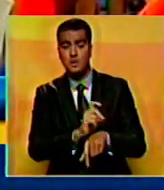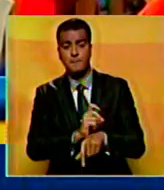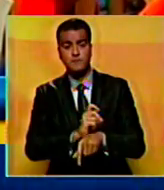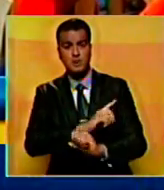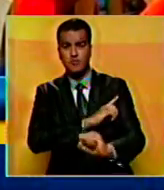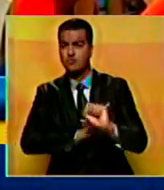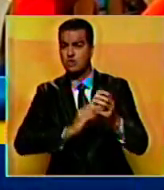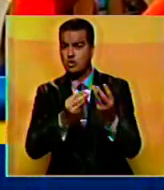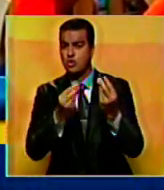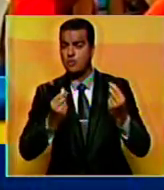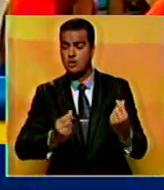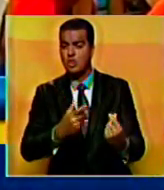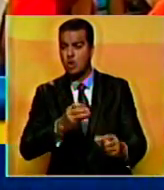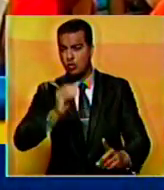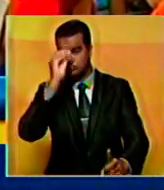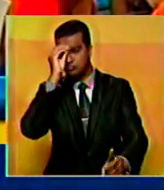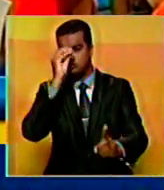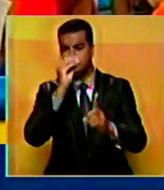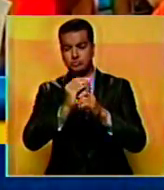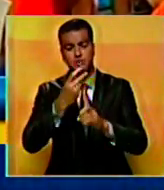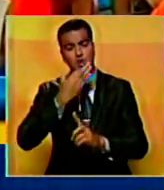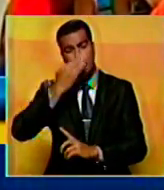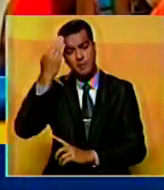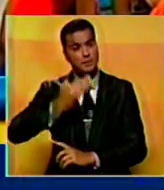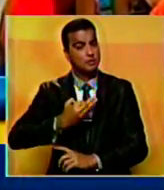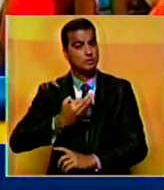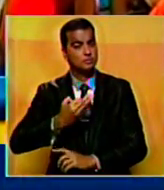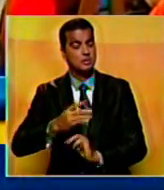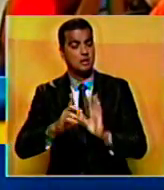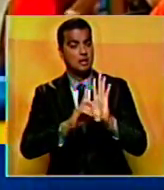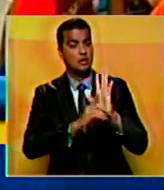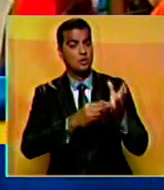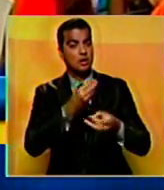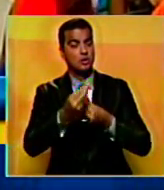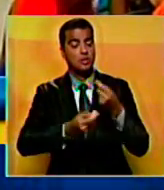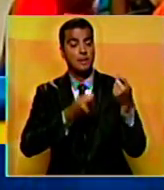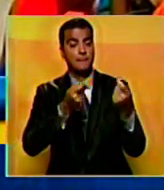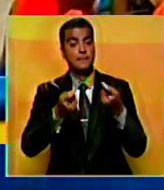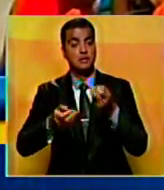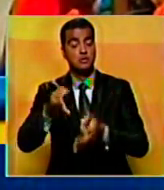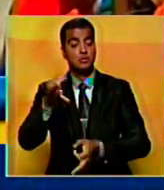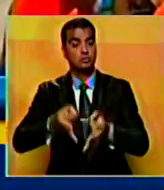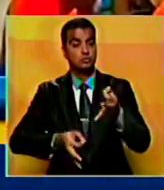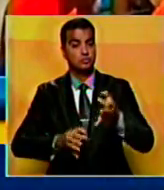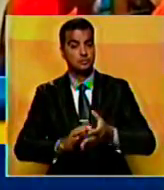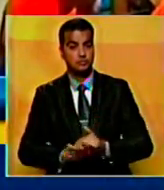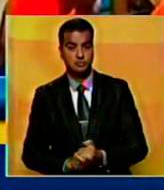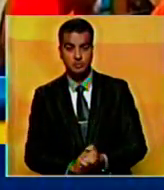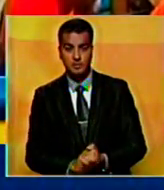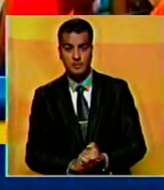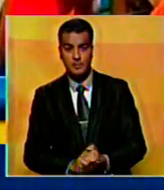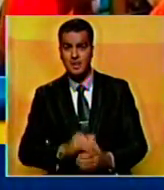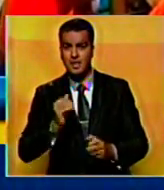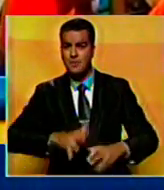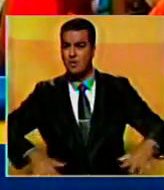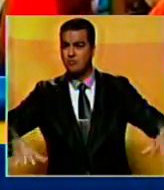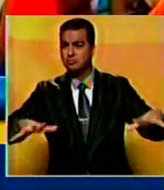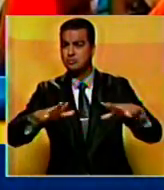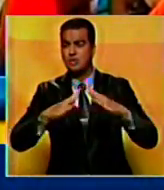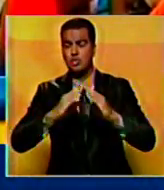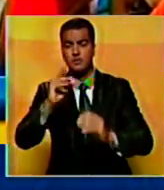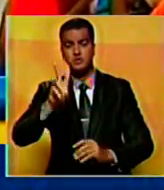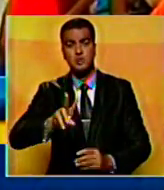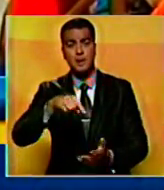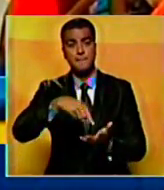ofensiva económica, que no tiene otro objetivo sino darle cumplimiento a la Ley Orgánica de Precios Justos. Precisamente estamos desplegados a nivel nacional más